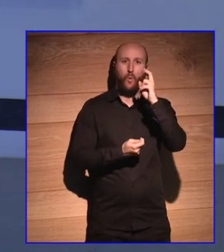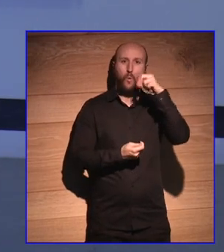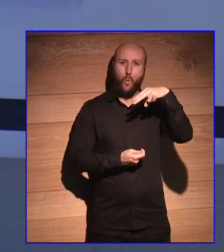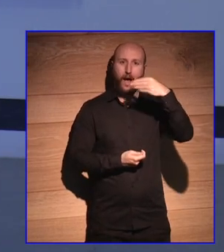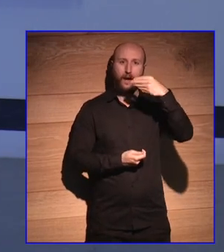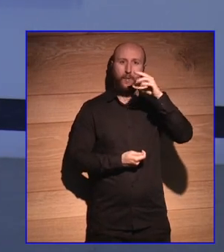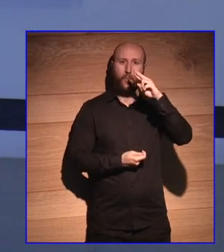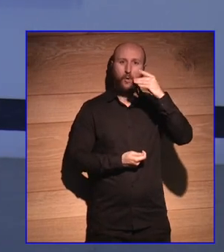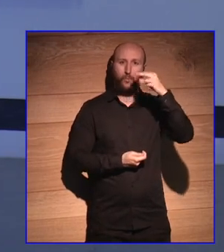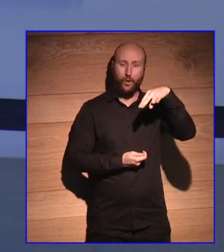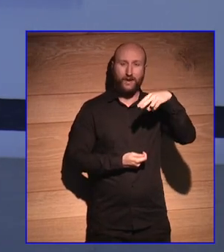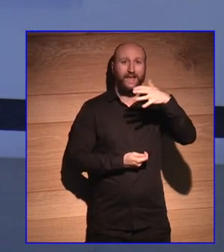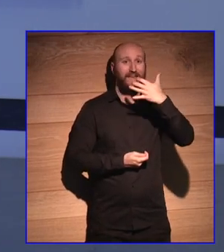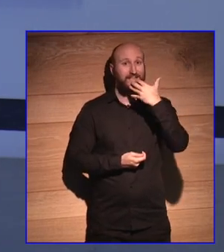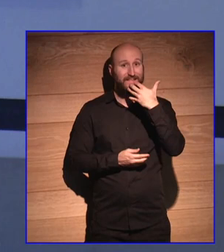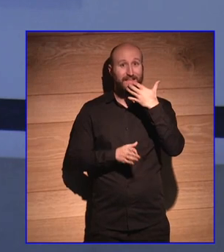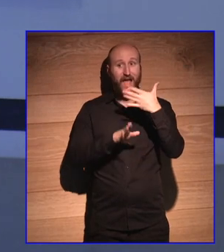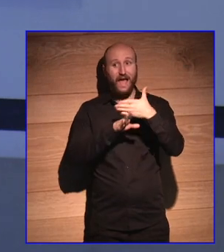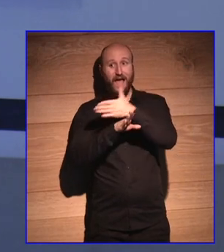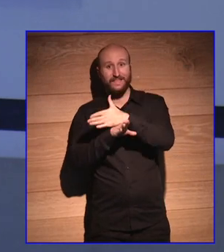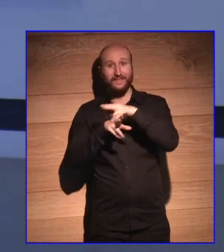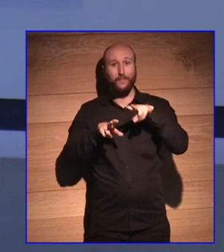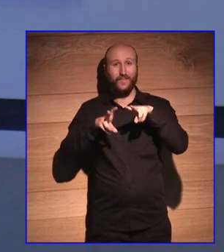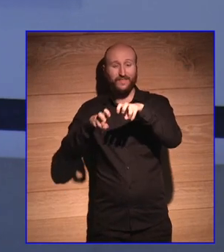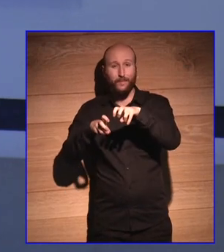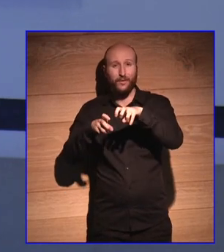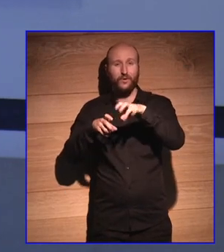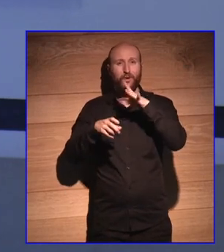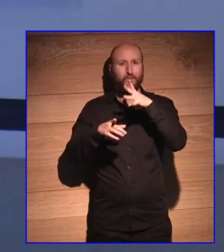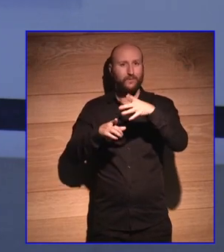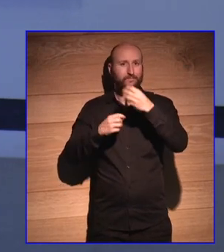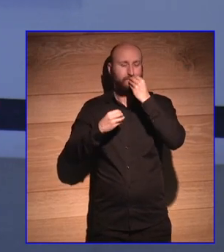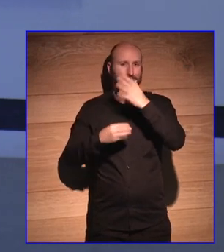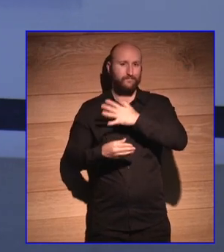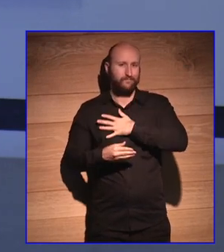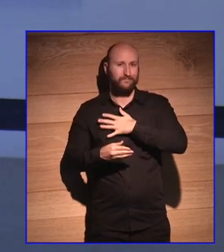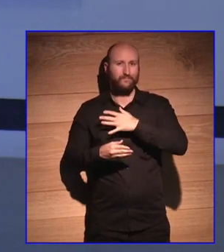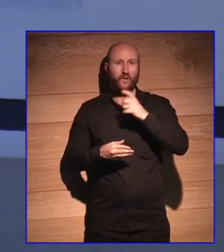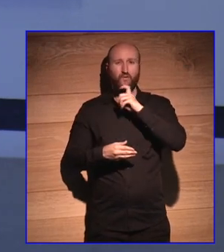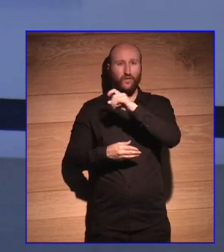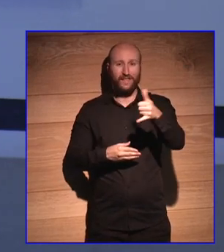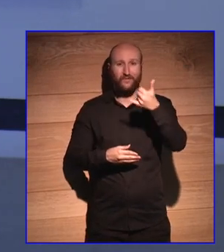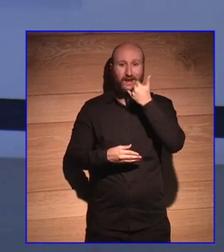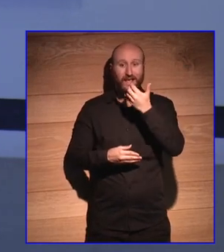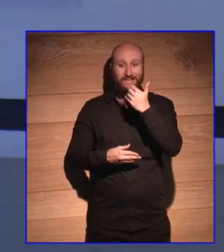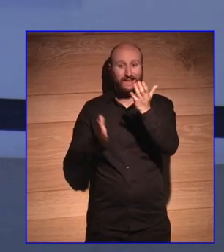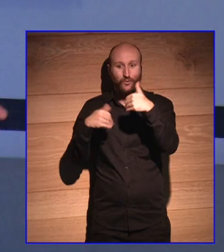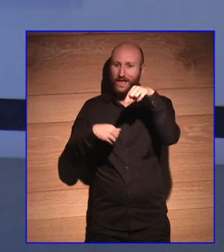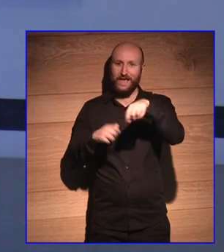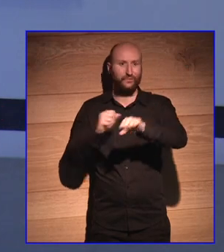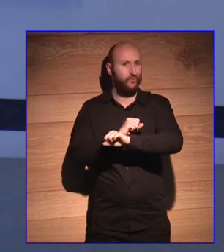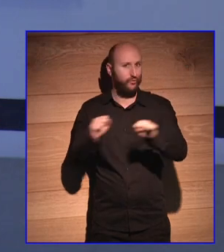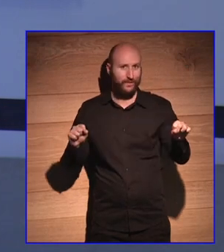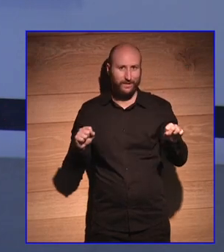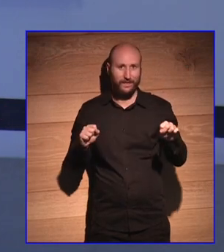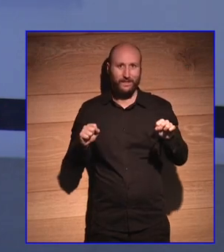encuentros maría de pablos si no hubiéramos tenido desde el principio la generosidad de la fundación telefónica es decir esto tampoco es una